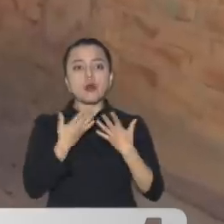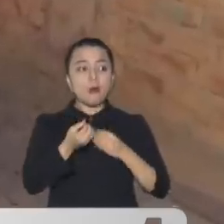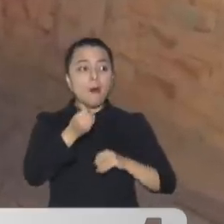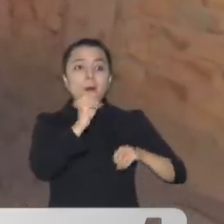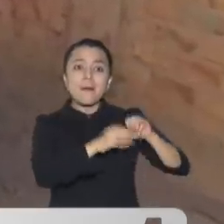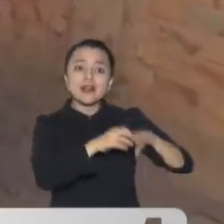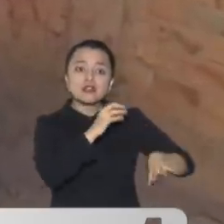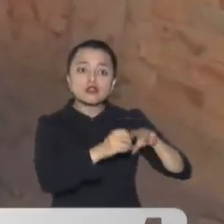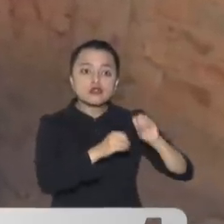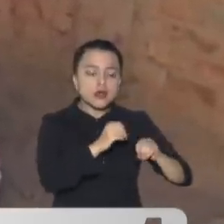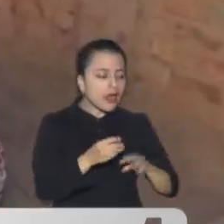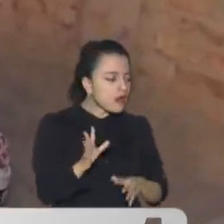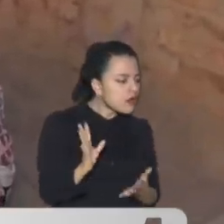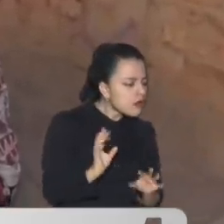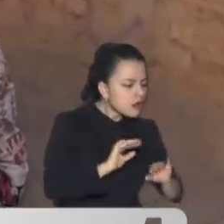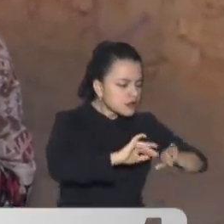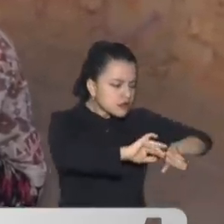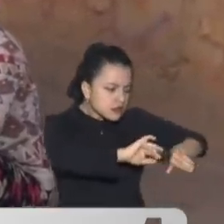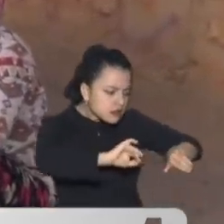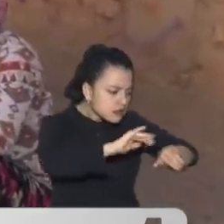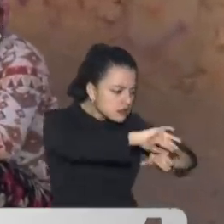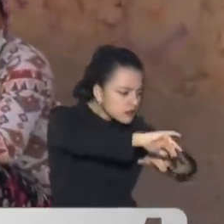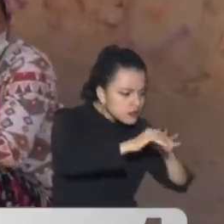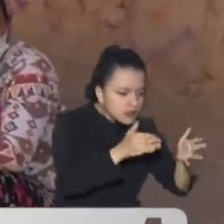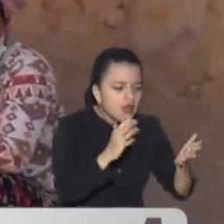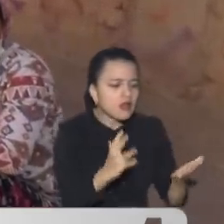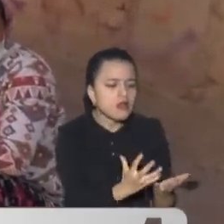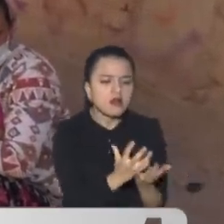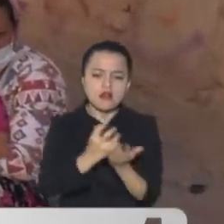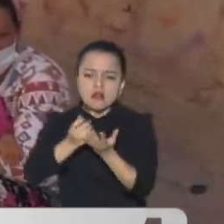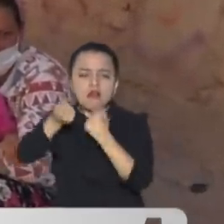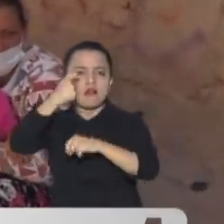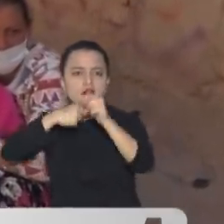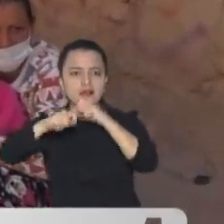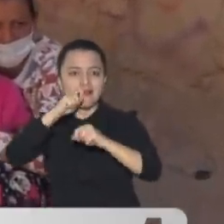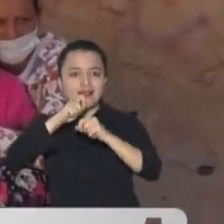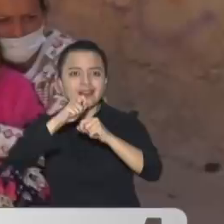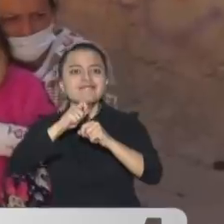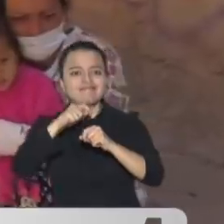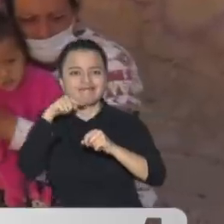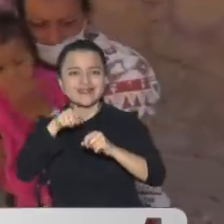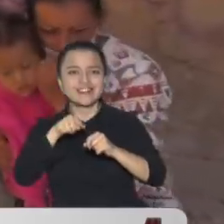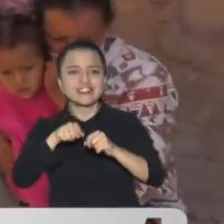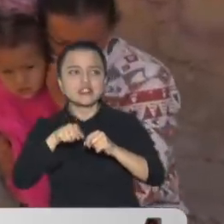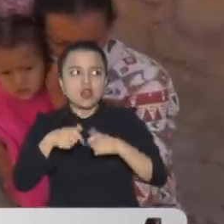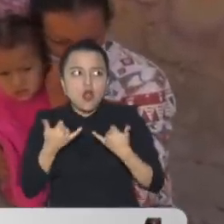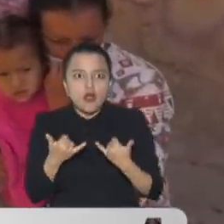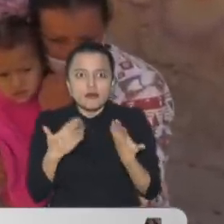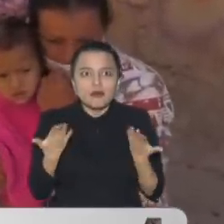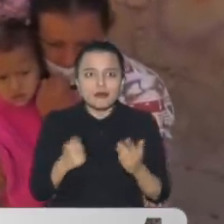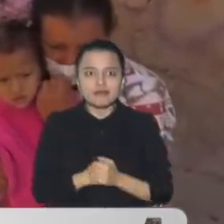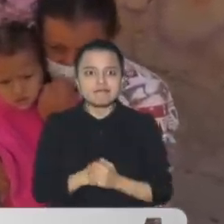única manera de solventar, digamos, solventarse económicamente, y pues